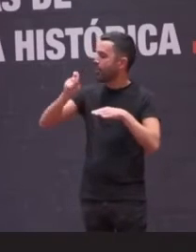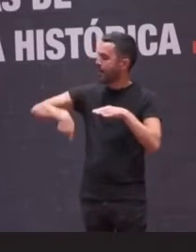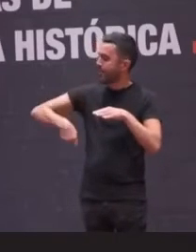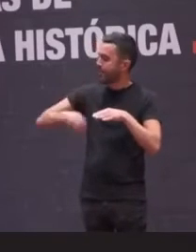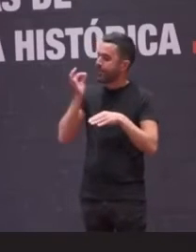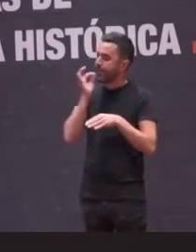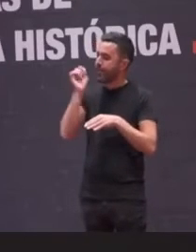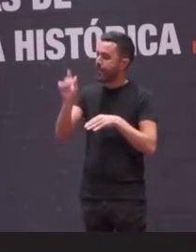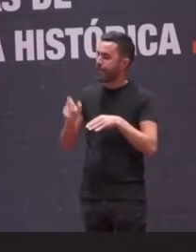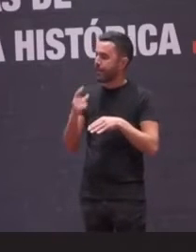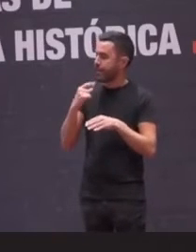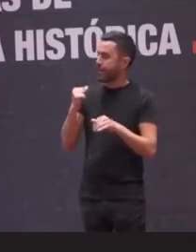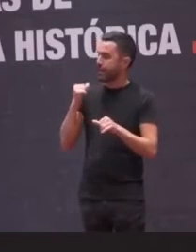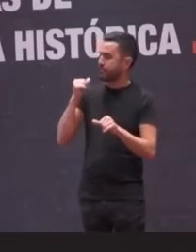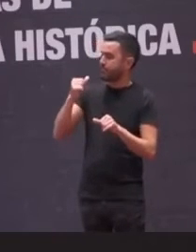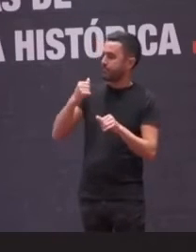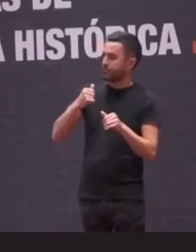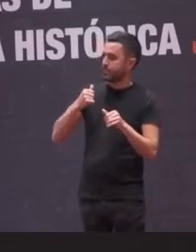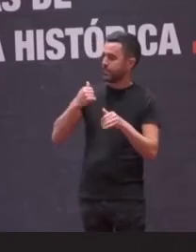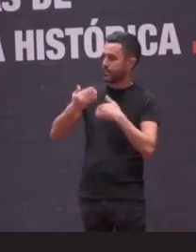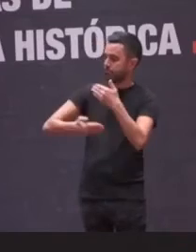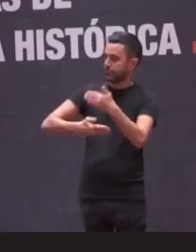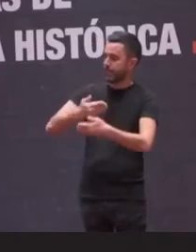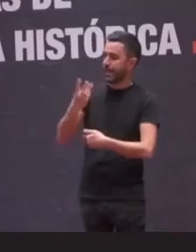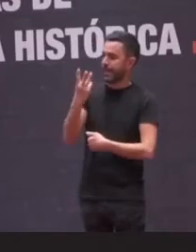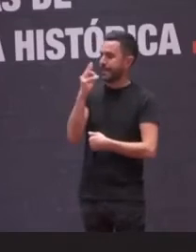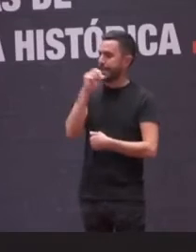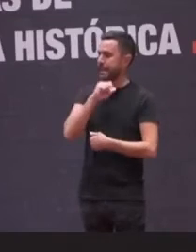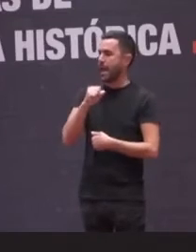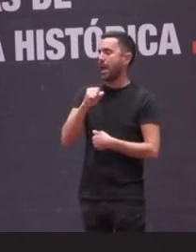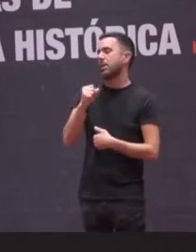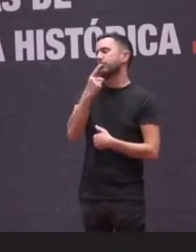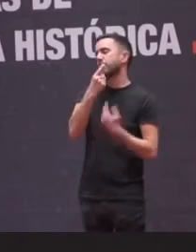transcurridos 30 anos, polo tanto no ano 70,